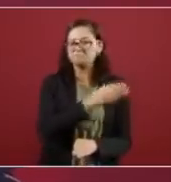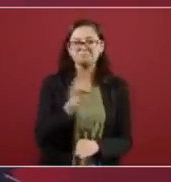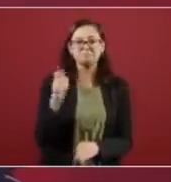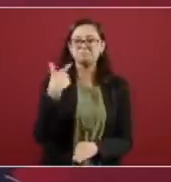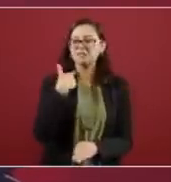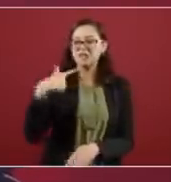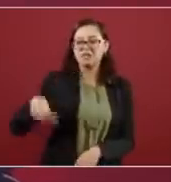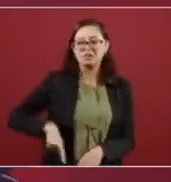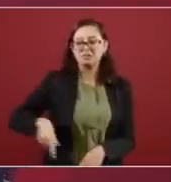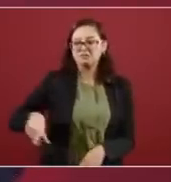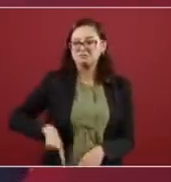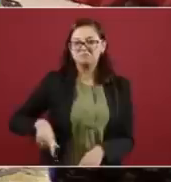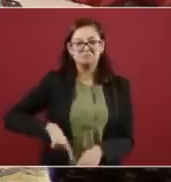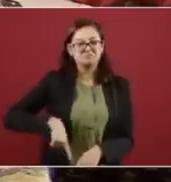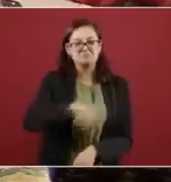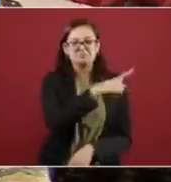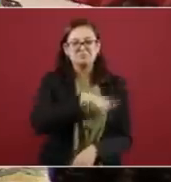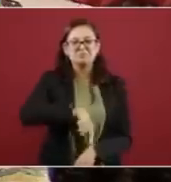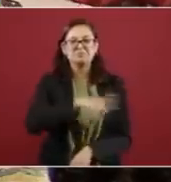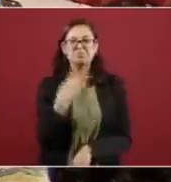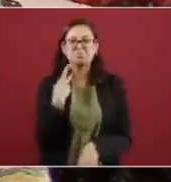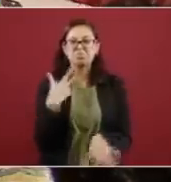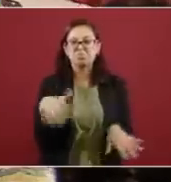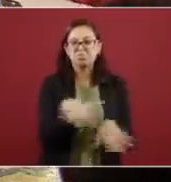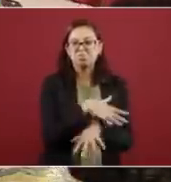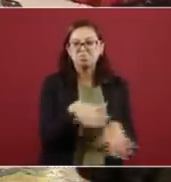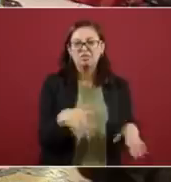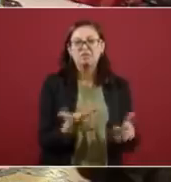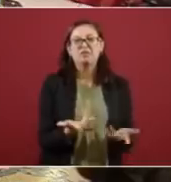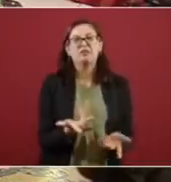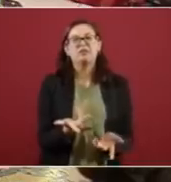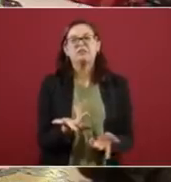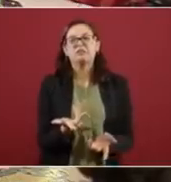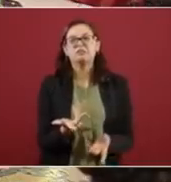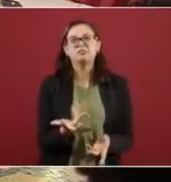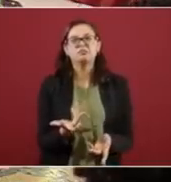la politiquería e